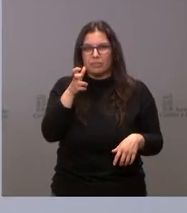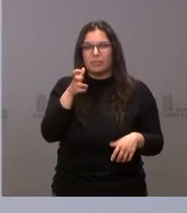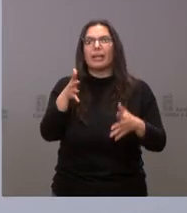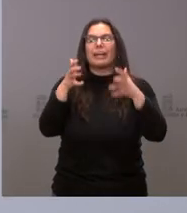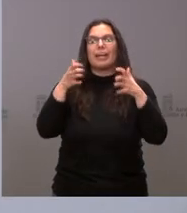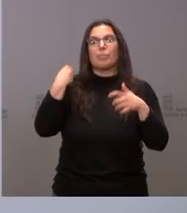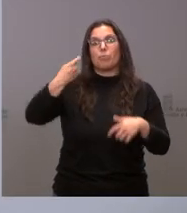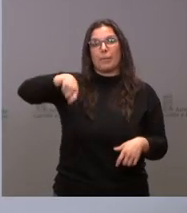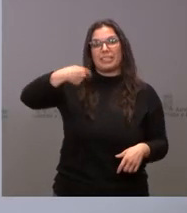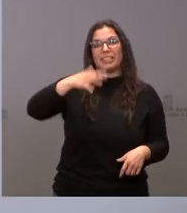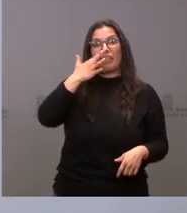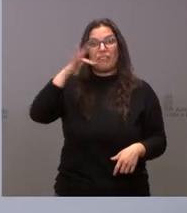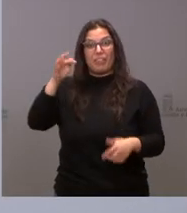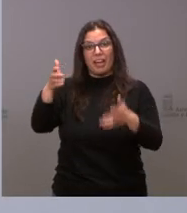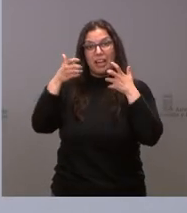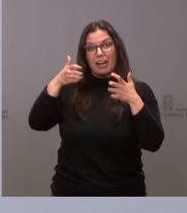No